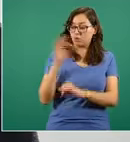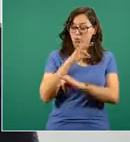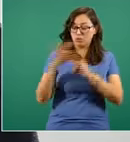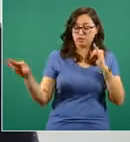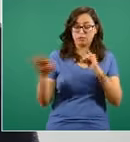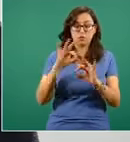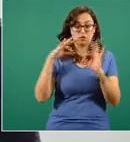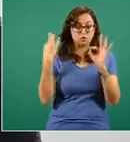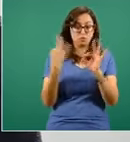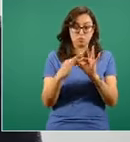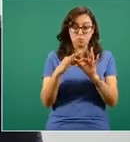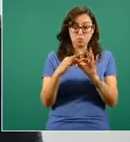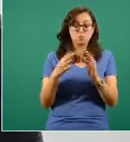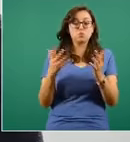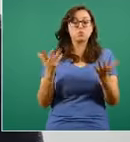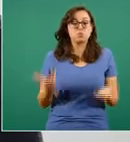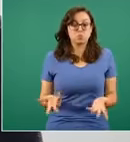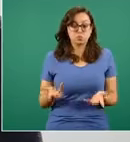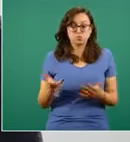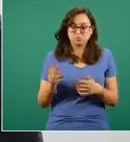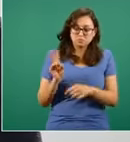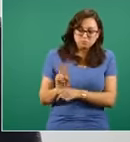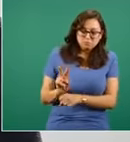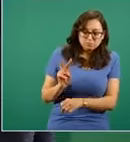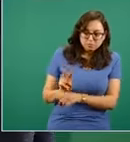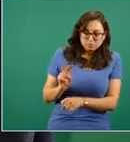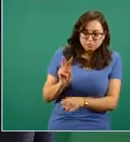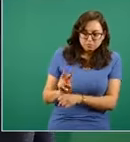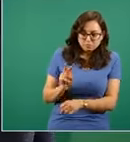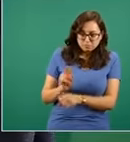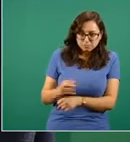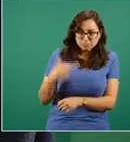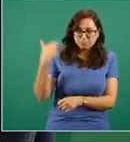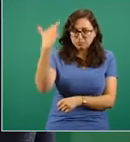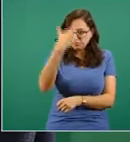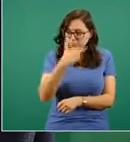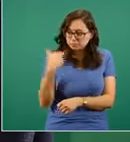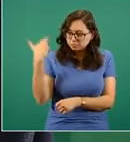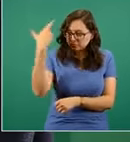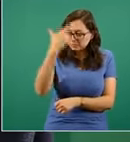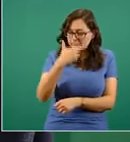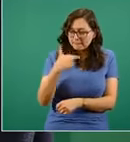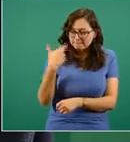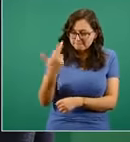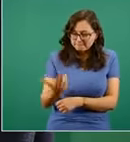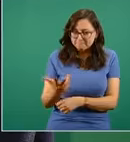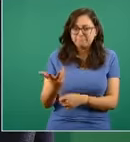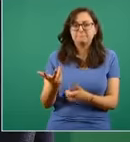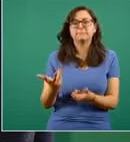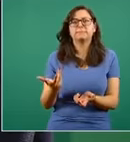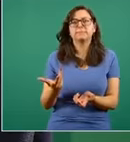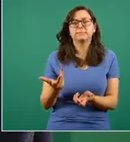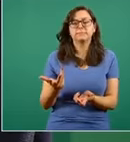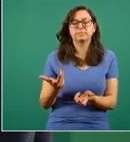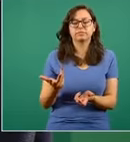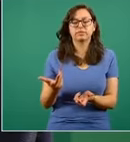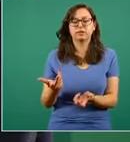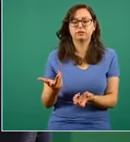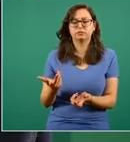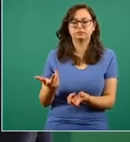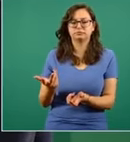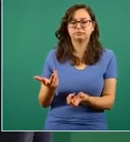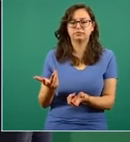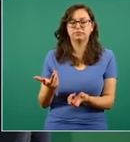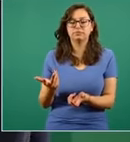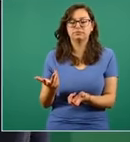último, fue pues una semana de seguimiento, una semana en su momento en la cual se le estuvo dando obviamente